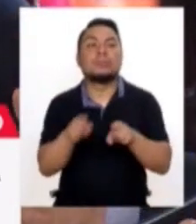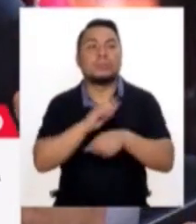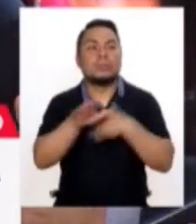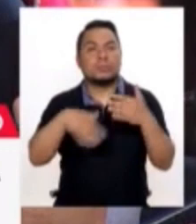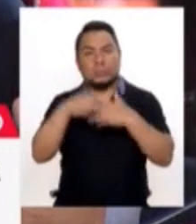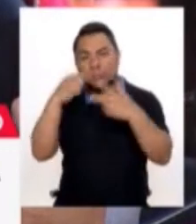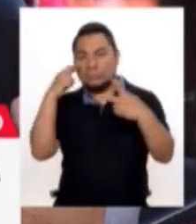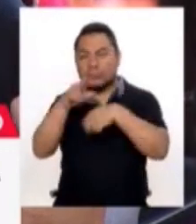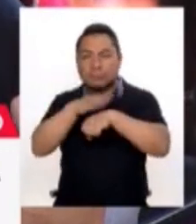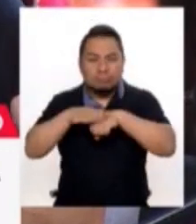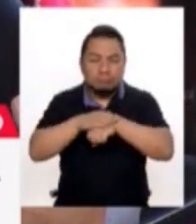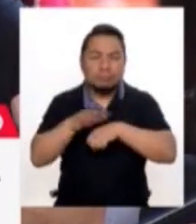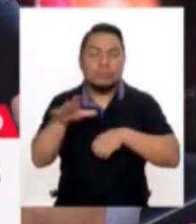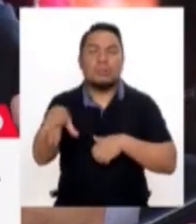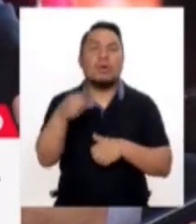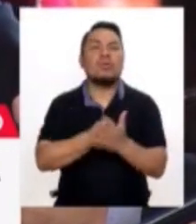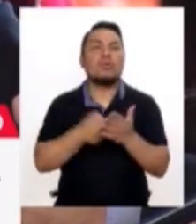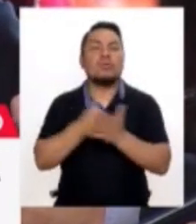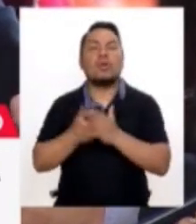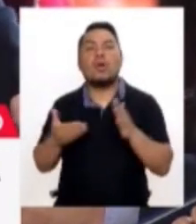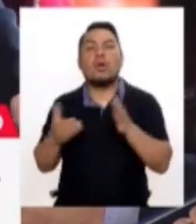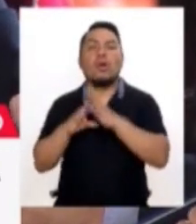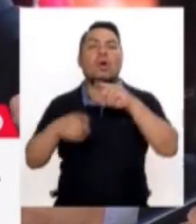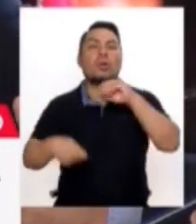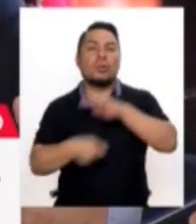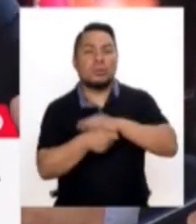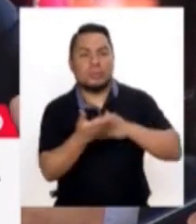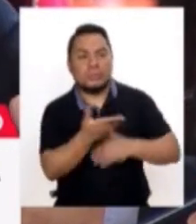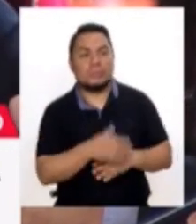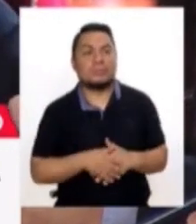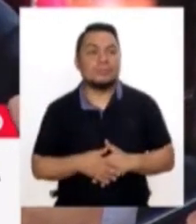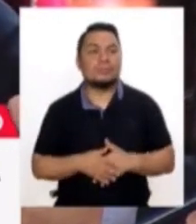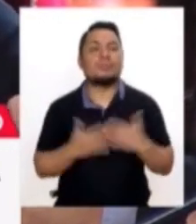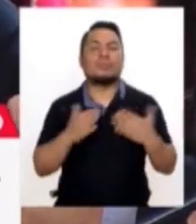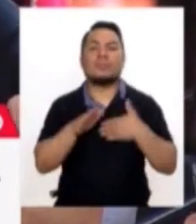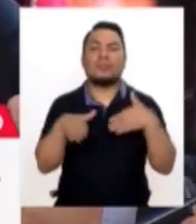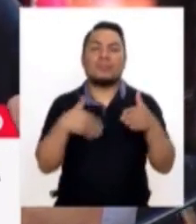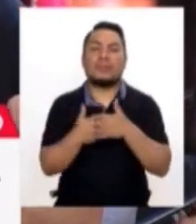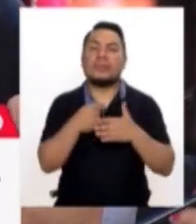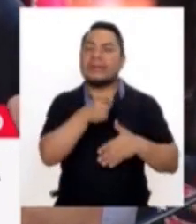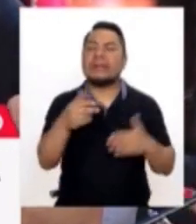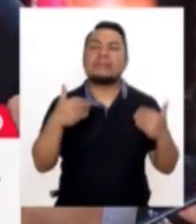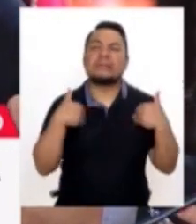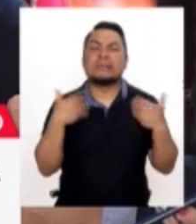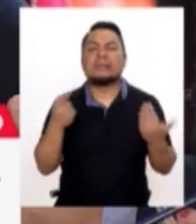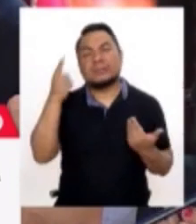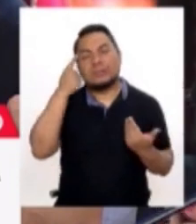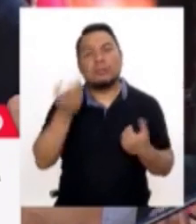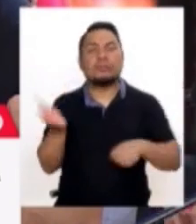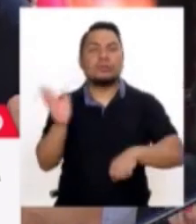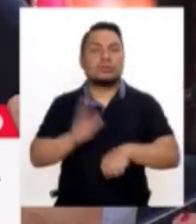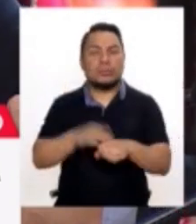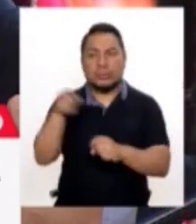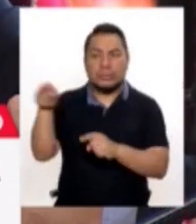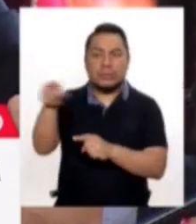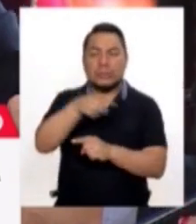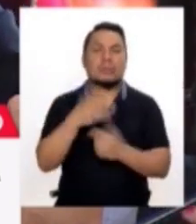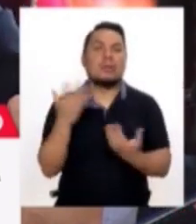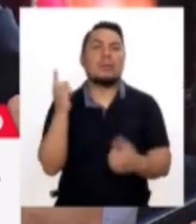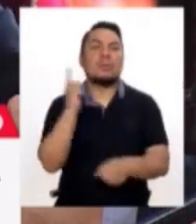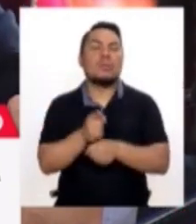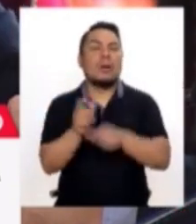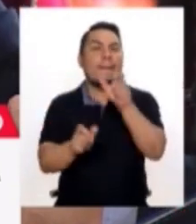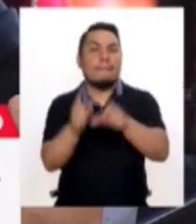visión estratégica en la lucha contra la corrupción, medidas que tienen que ver sobre la canalización de las